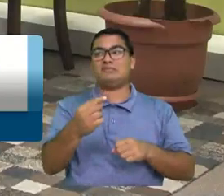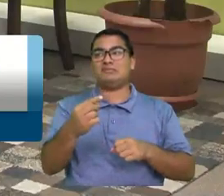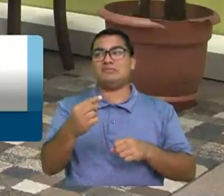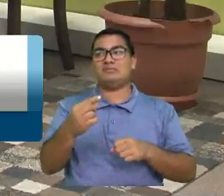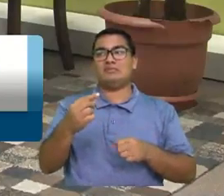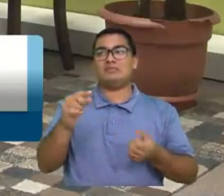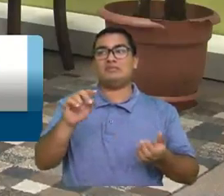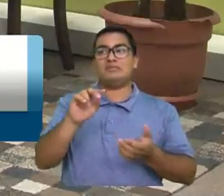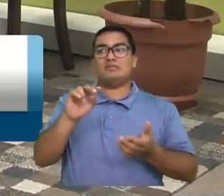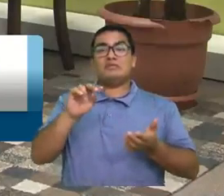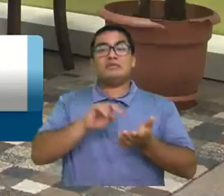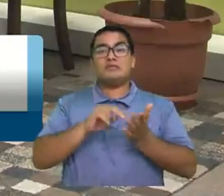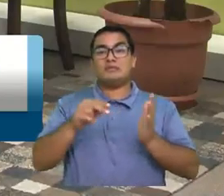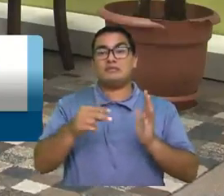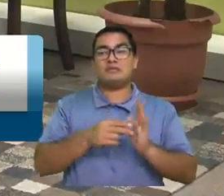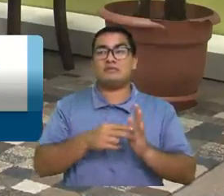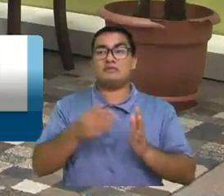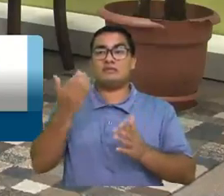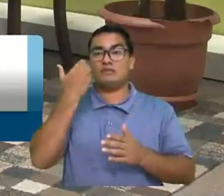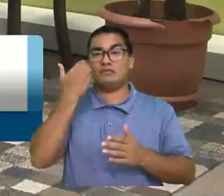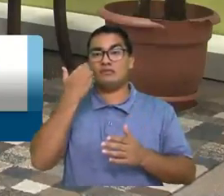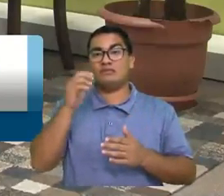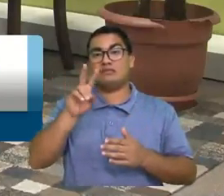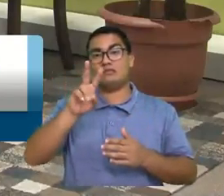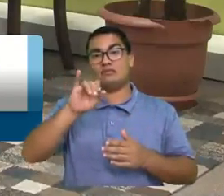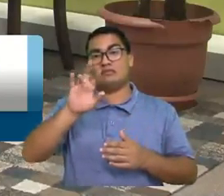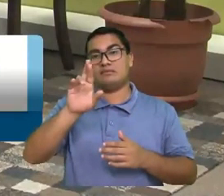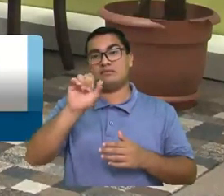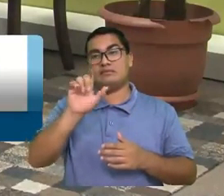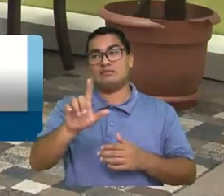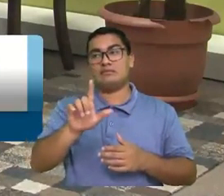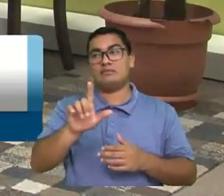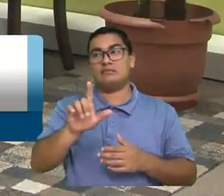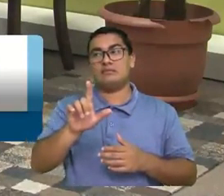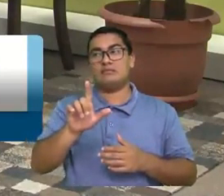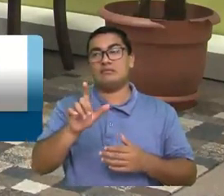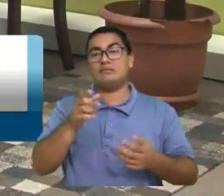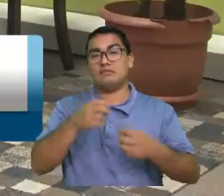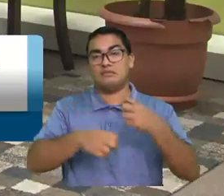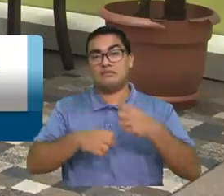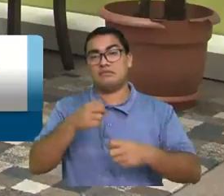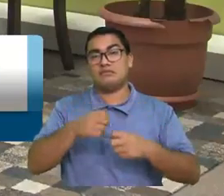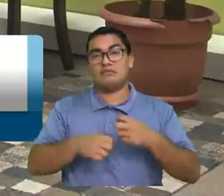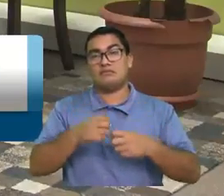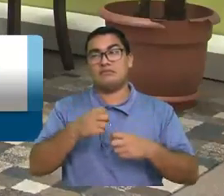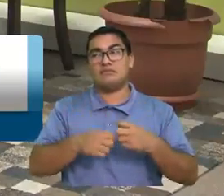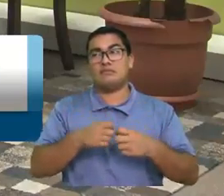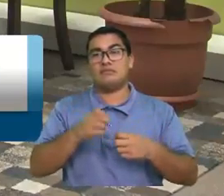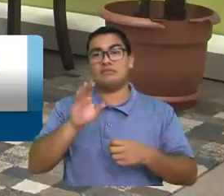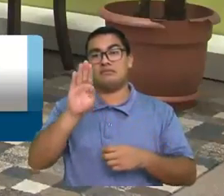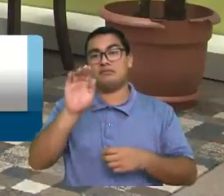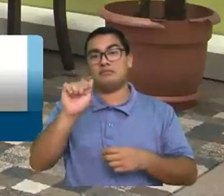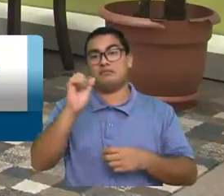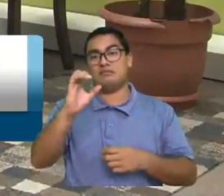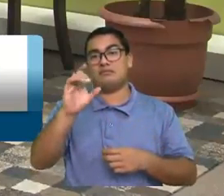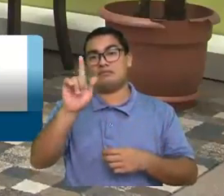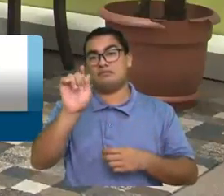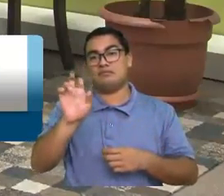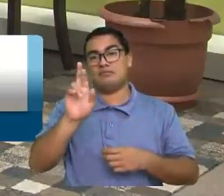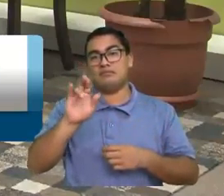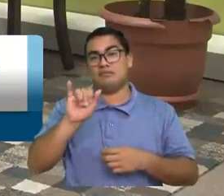Este es por un proceso viral, y uno puede decir, es que aquí hay un proceso bacteriano, que puede en este